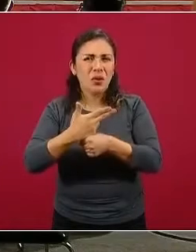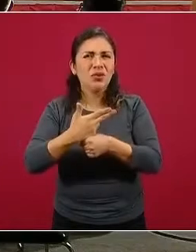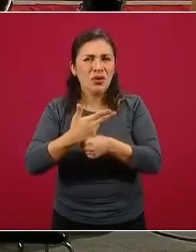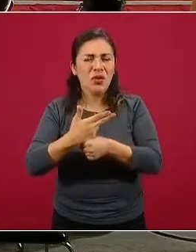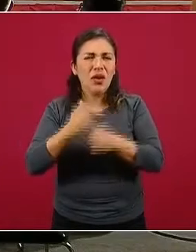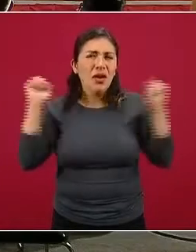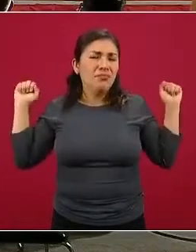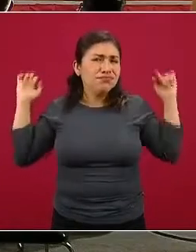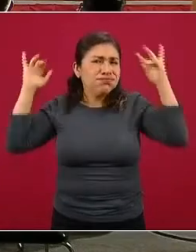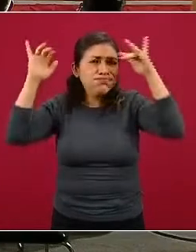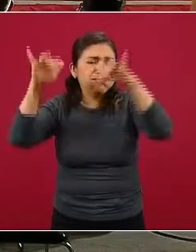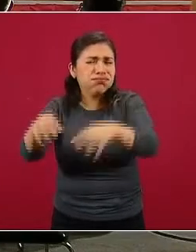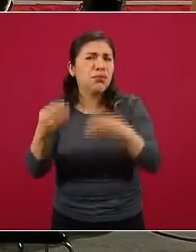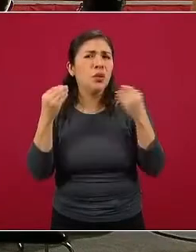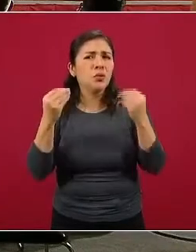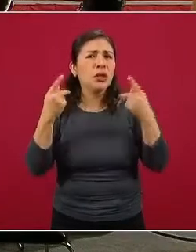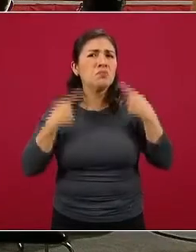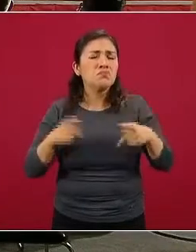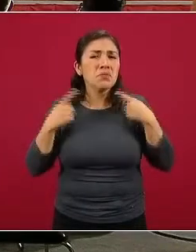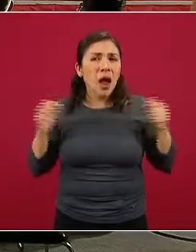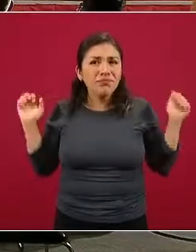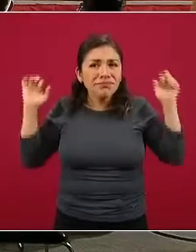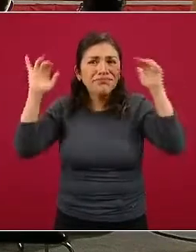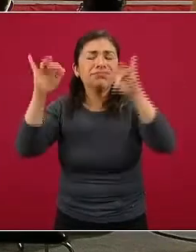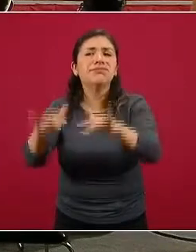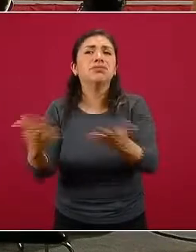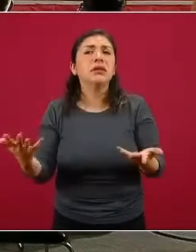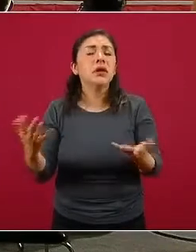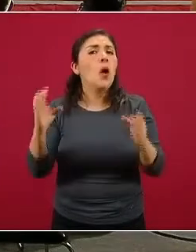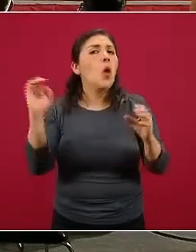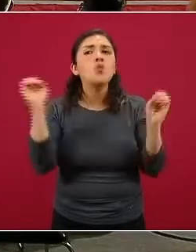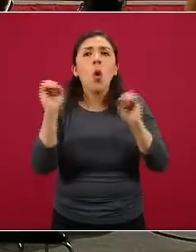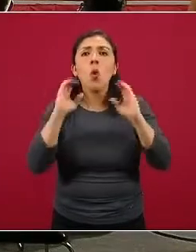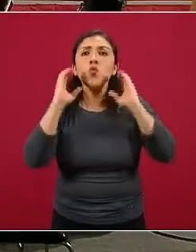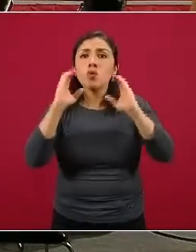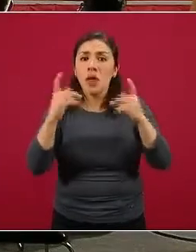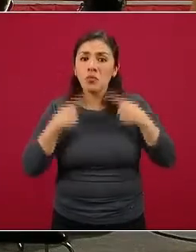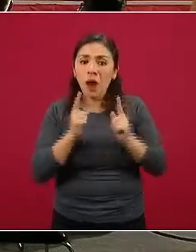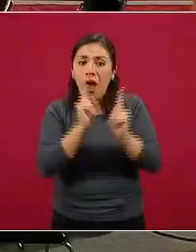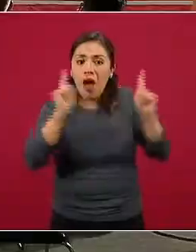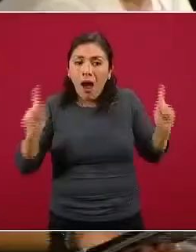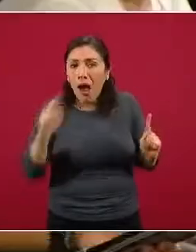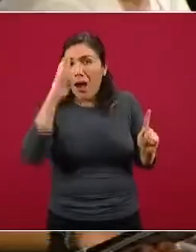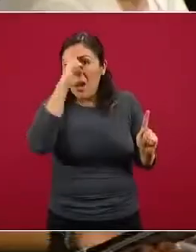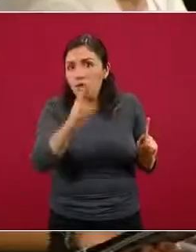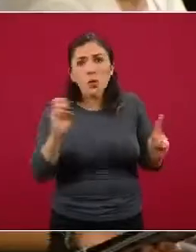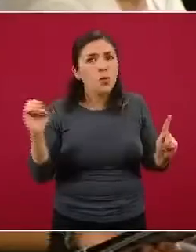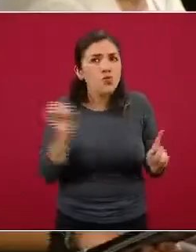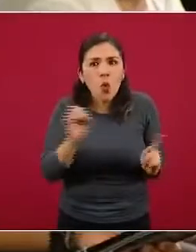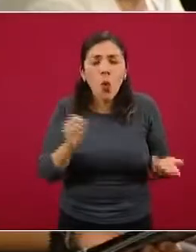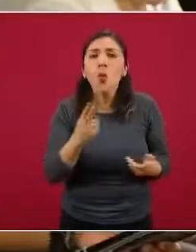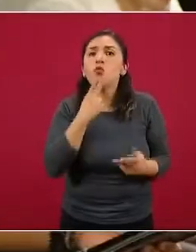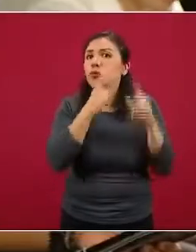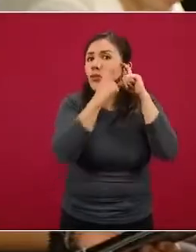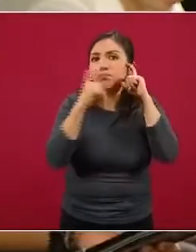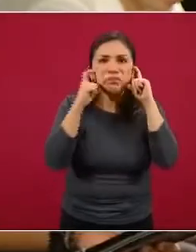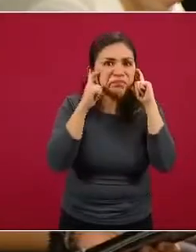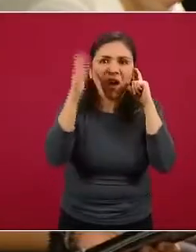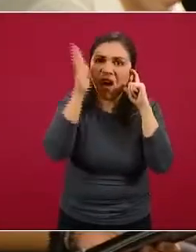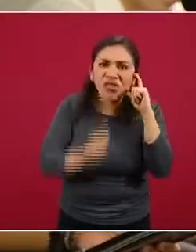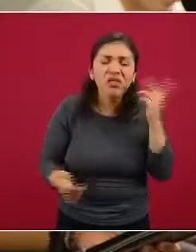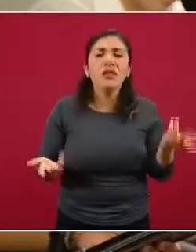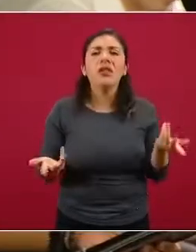en donde acudieron decenas de personas sin las medidas de distanciamiento social y el uso de